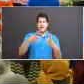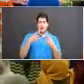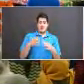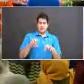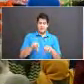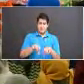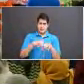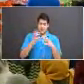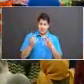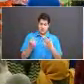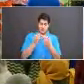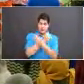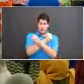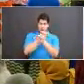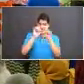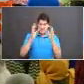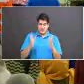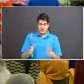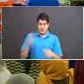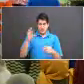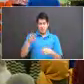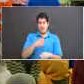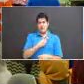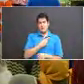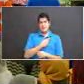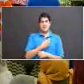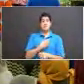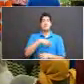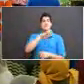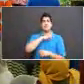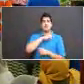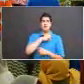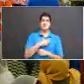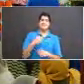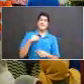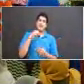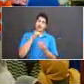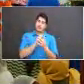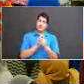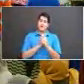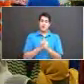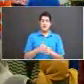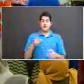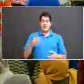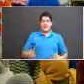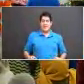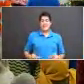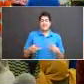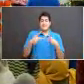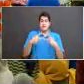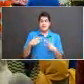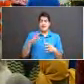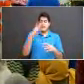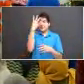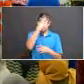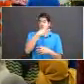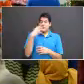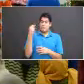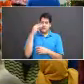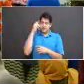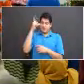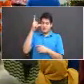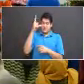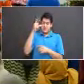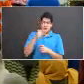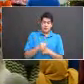como su Salvador personal. Yo te ruego que vivifiques su espíritu, Señor, por medio